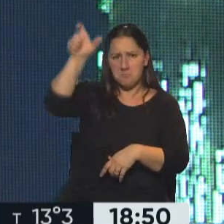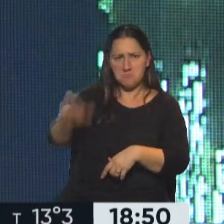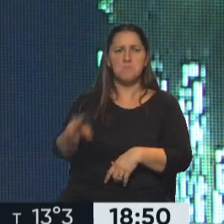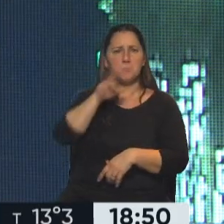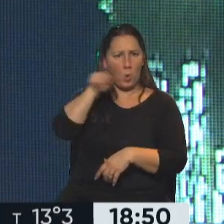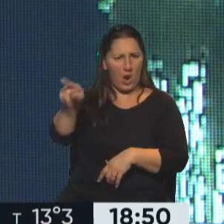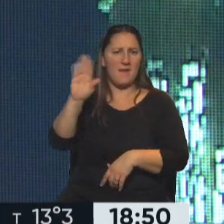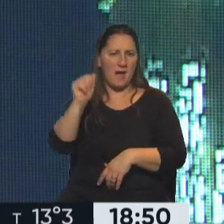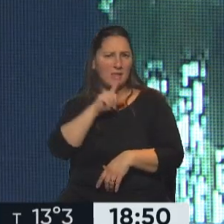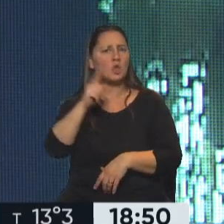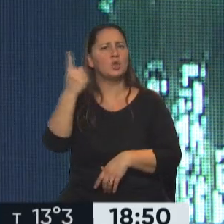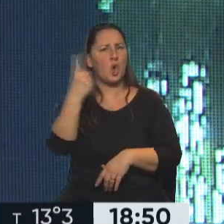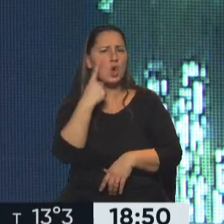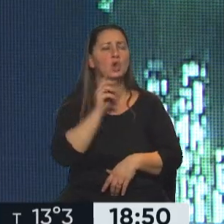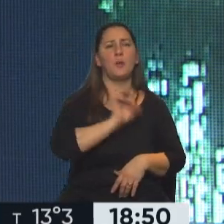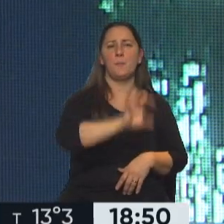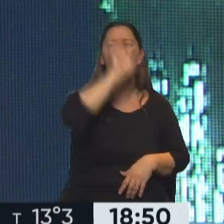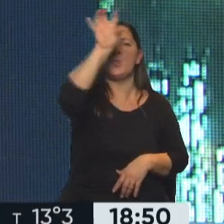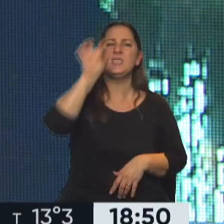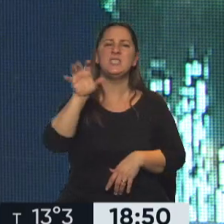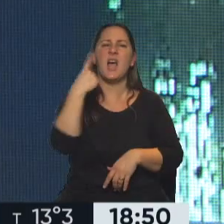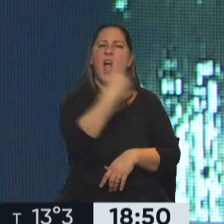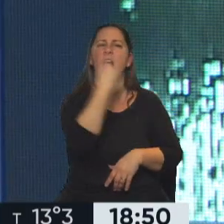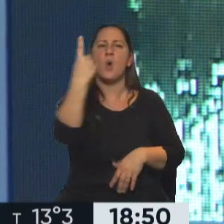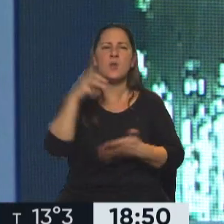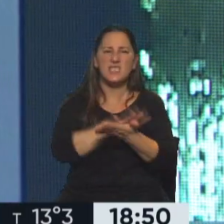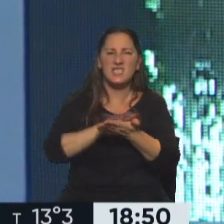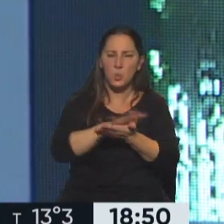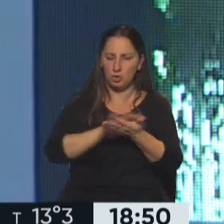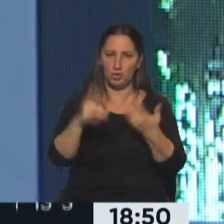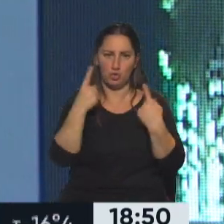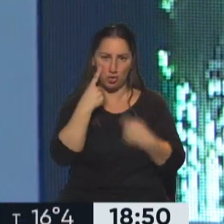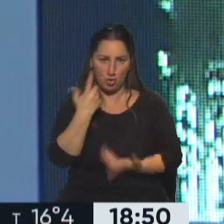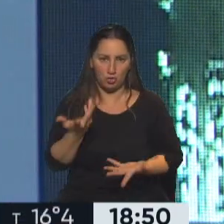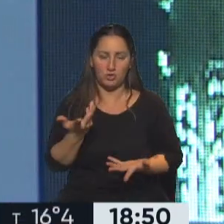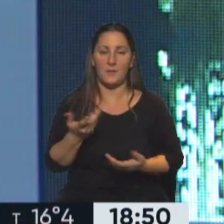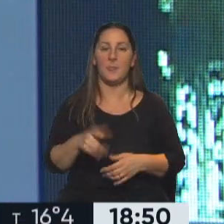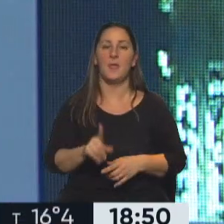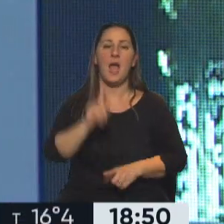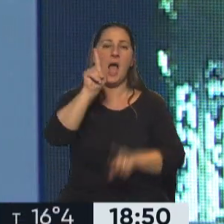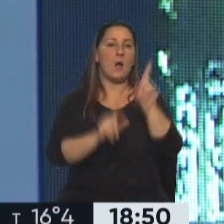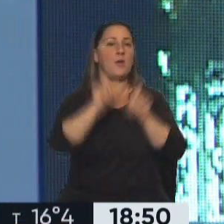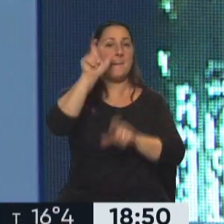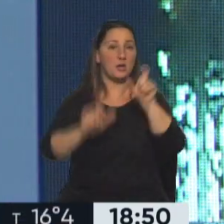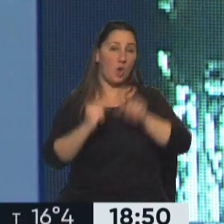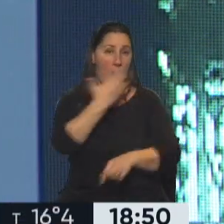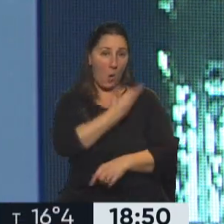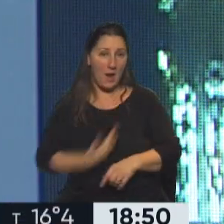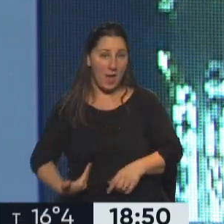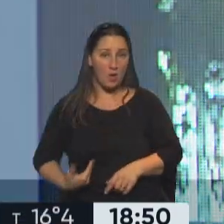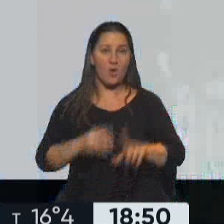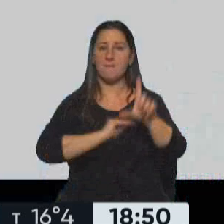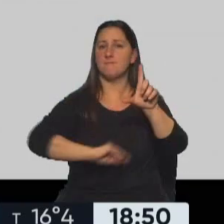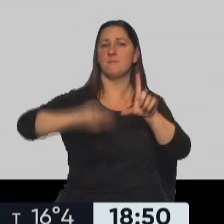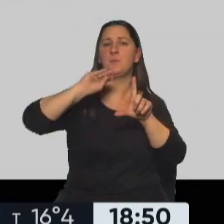bien la realidad de cada una de las provincias y con la que hemos podido trabajar. Pero fíjense ustedes que hoy hay A ver. algunos gobernadores que salieron, por ejemplo, en Twitter